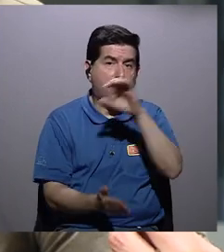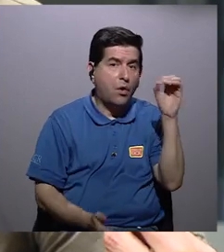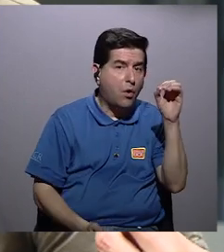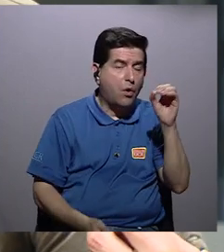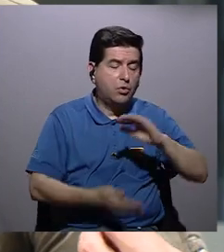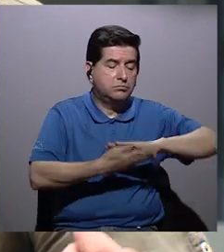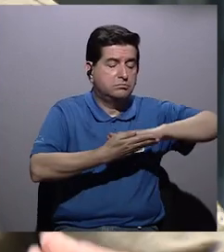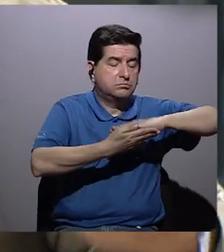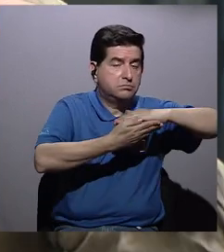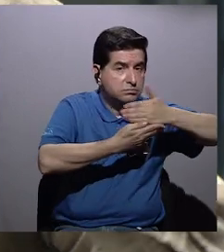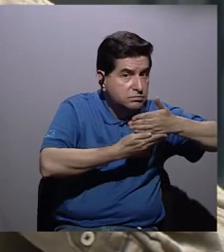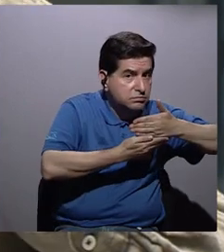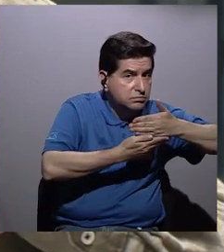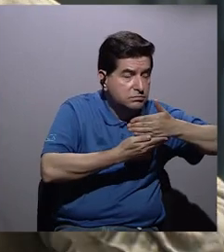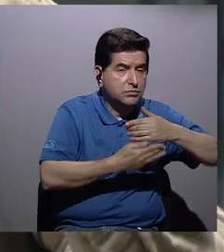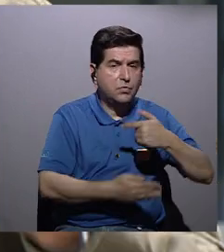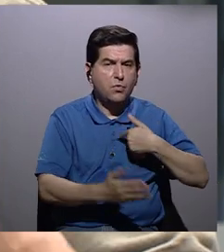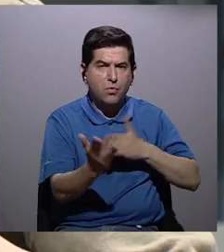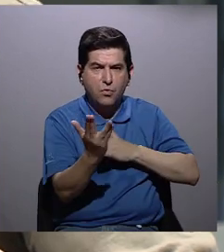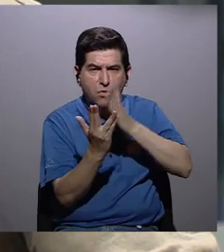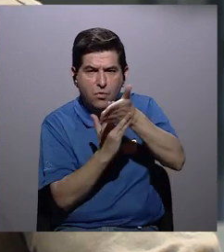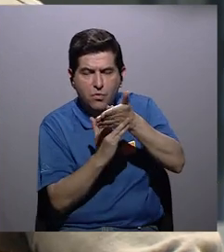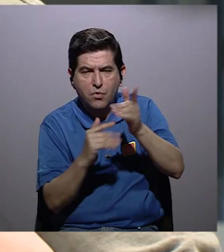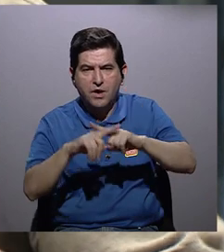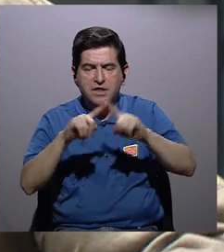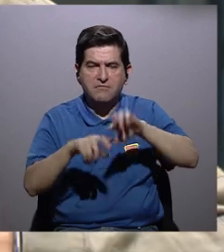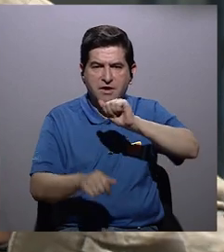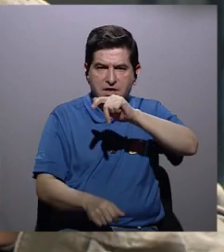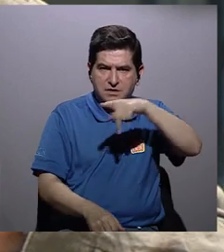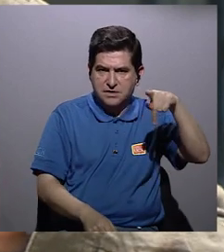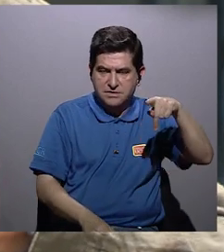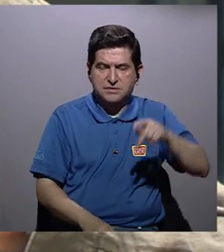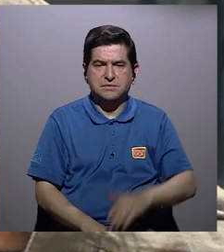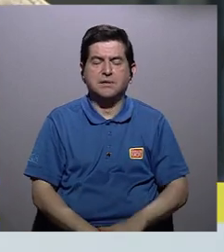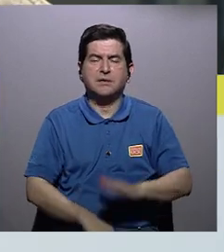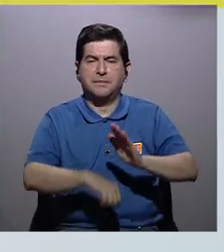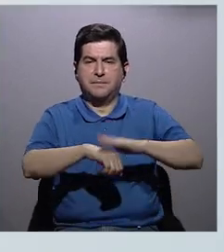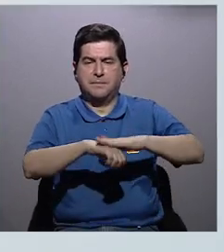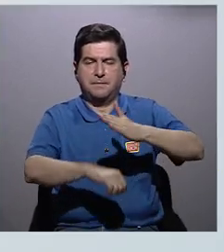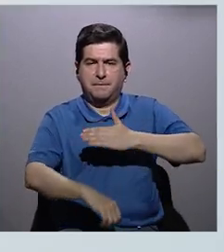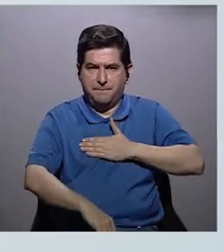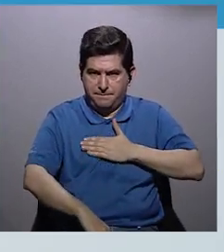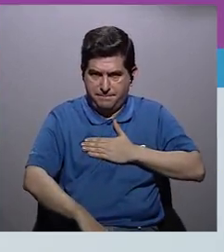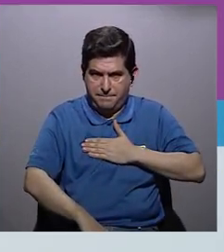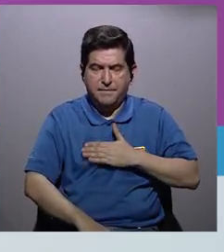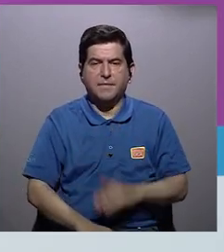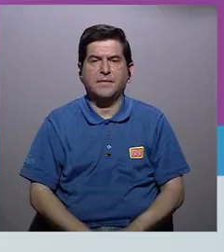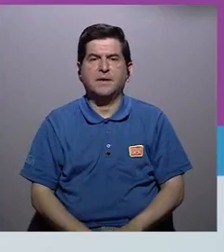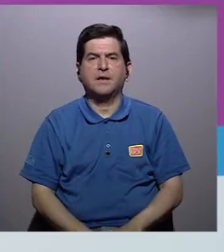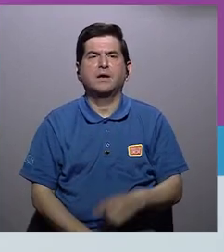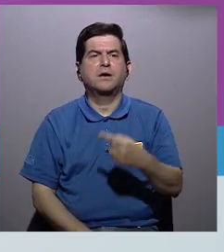medio de una computadora, cómo acceder a aplicaciones que me permiten